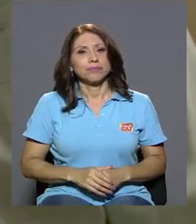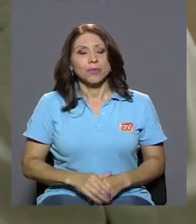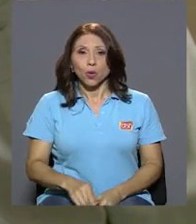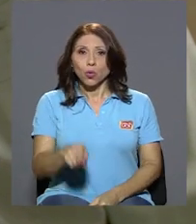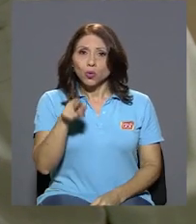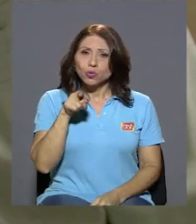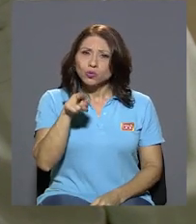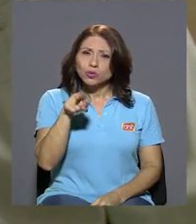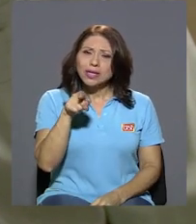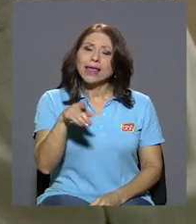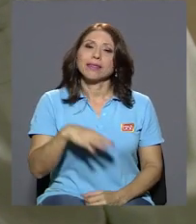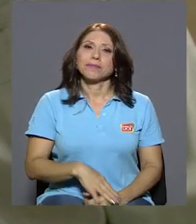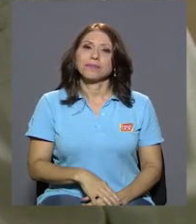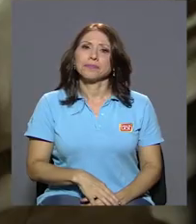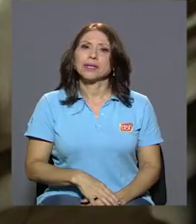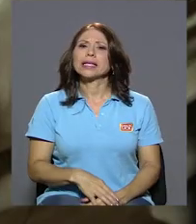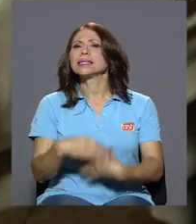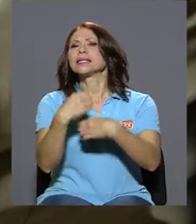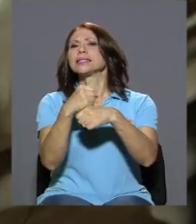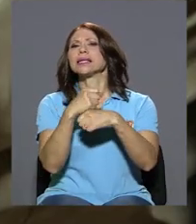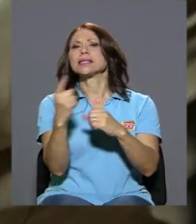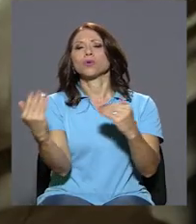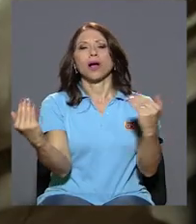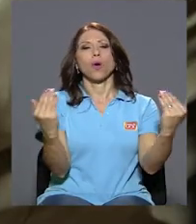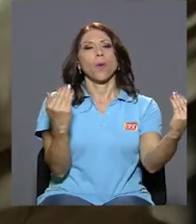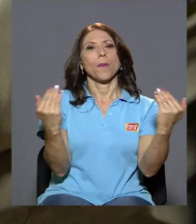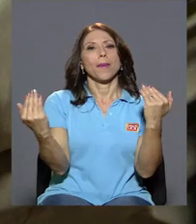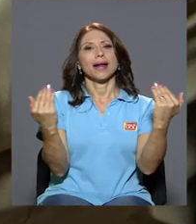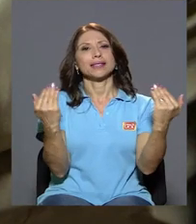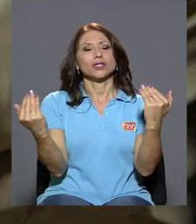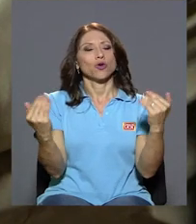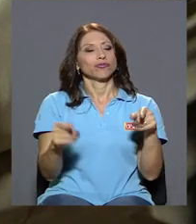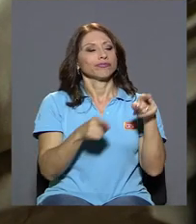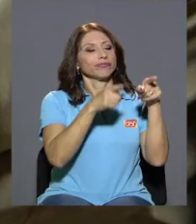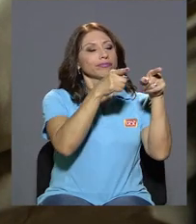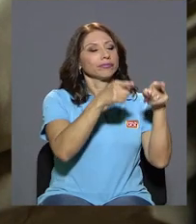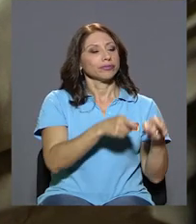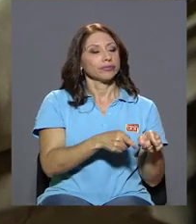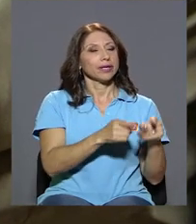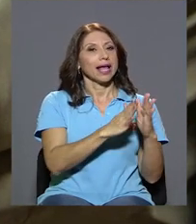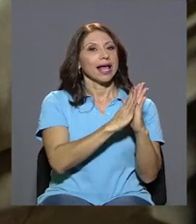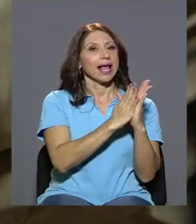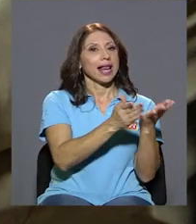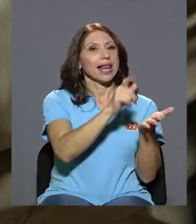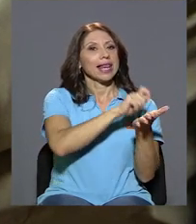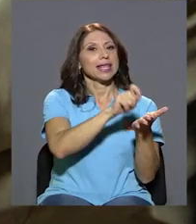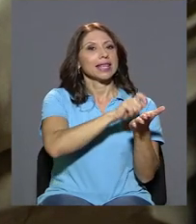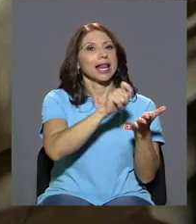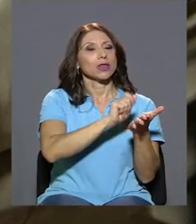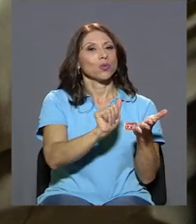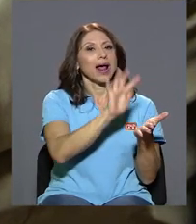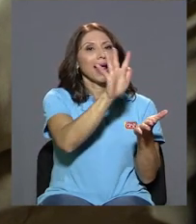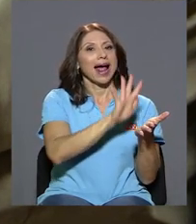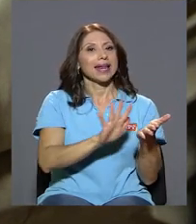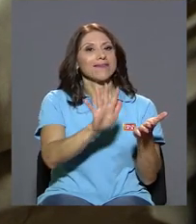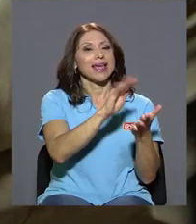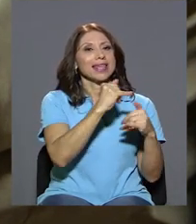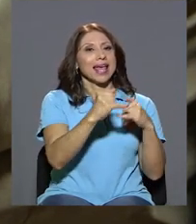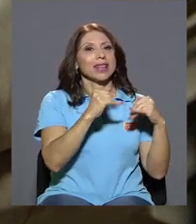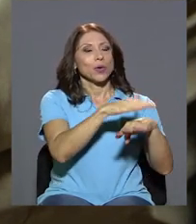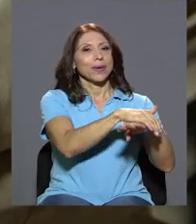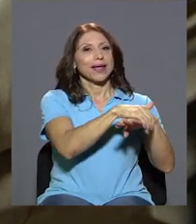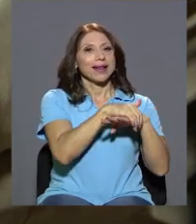y usted haciendo una comparación entre la literatura caribeña en inglés